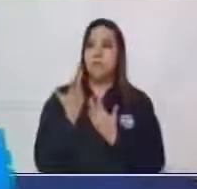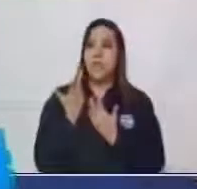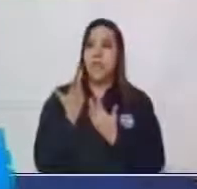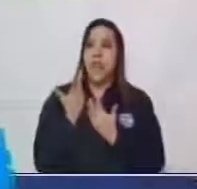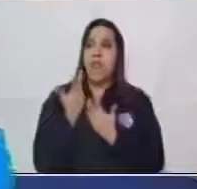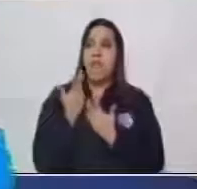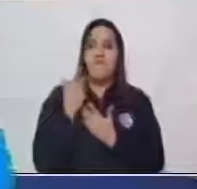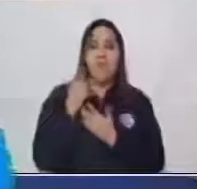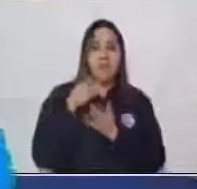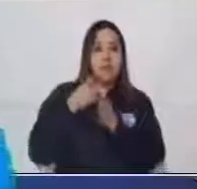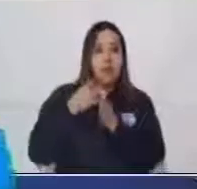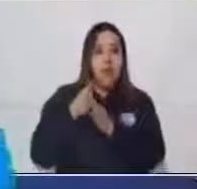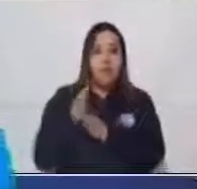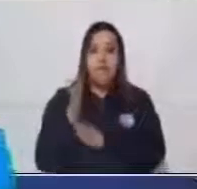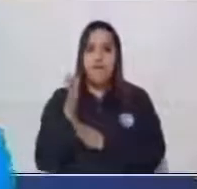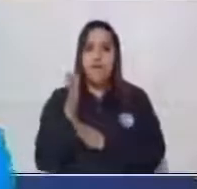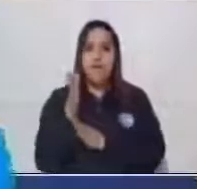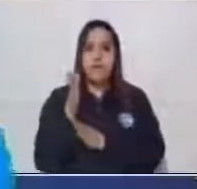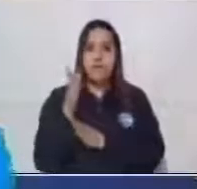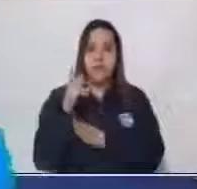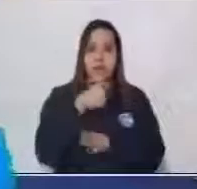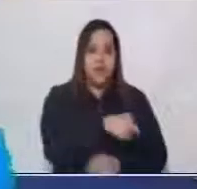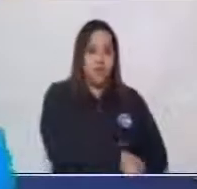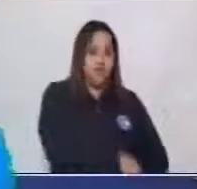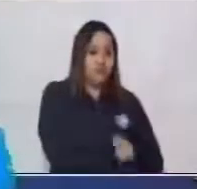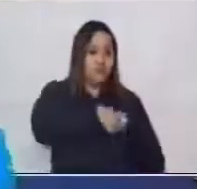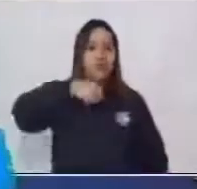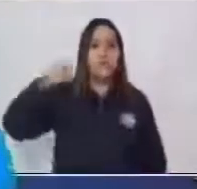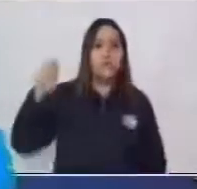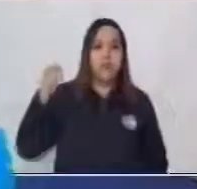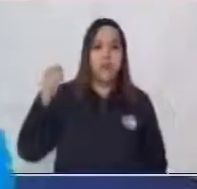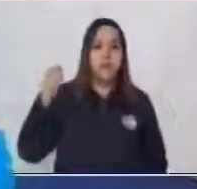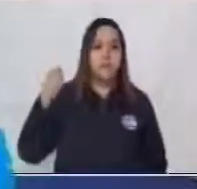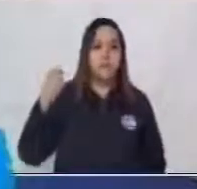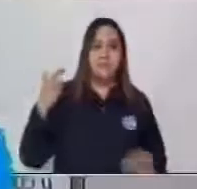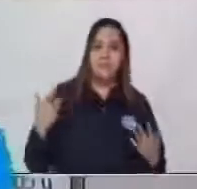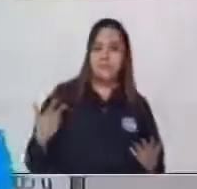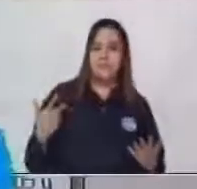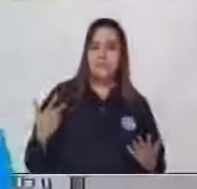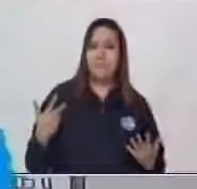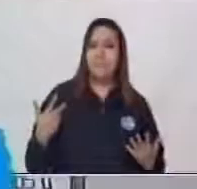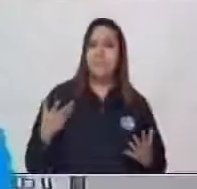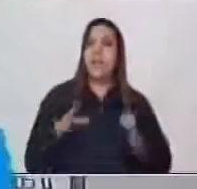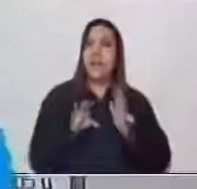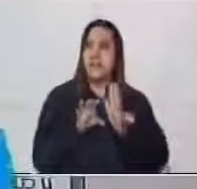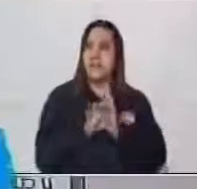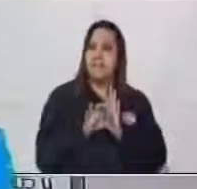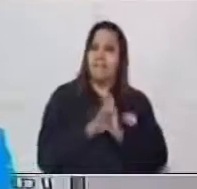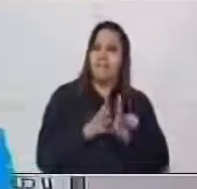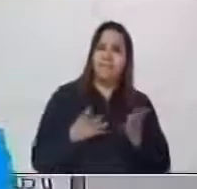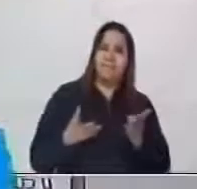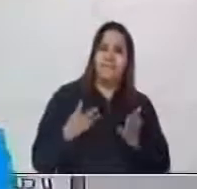alguna entonación. ¿Por qué? Porque nos aparecen estos signos. ¿Cómo se llaman estos signos?